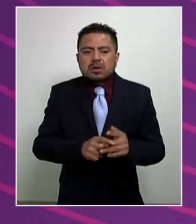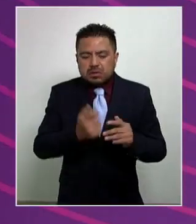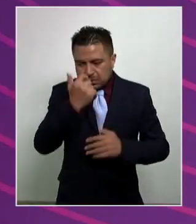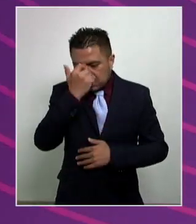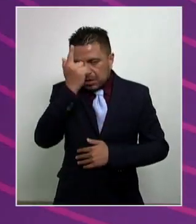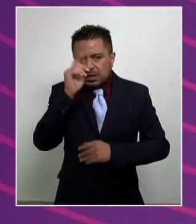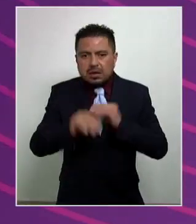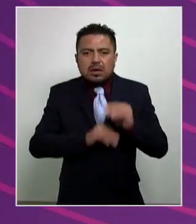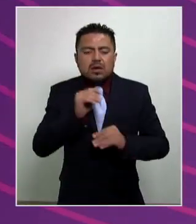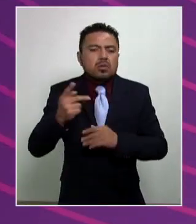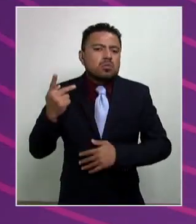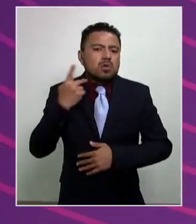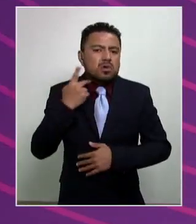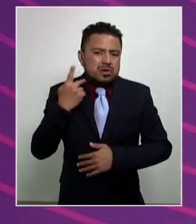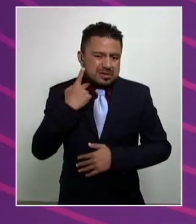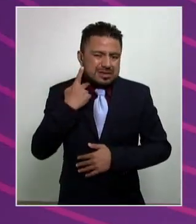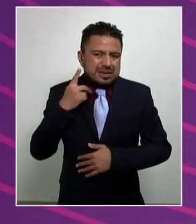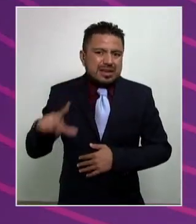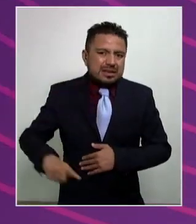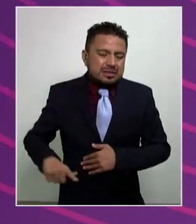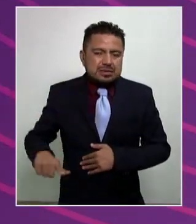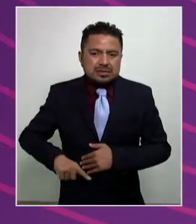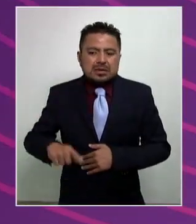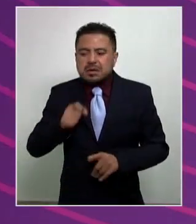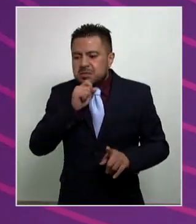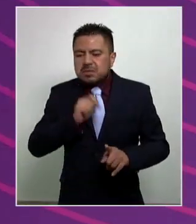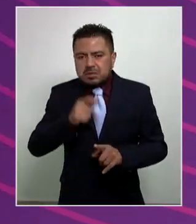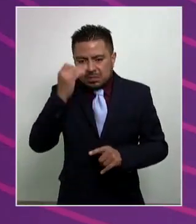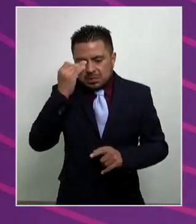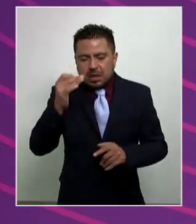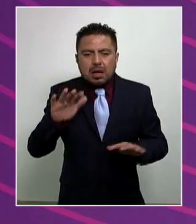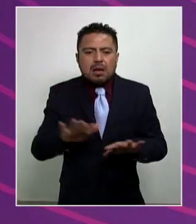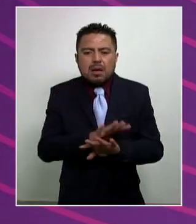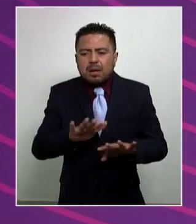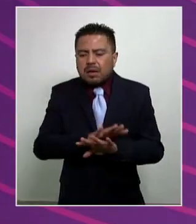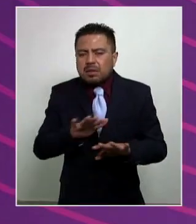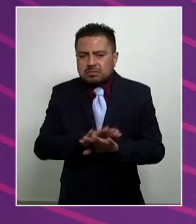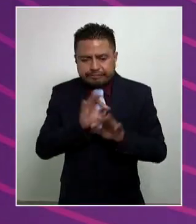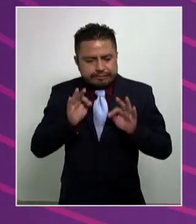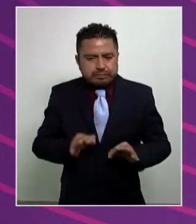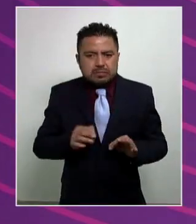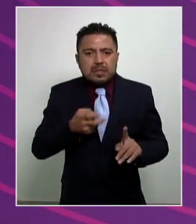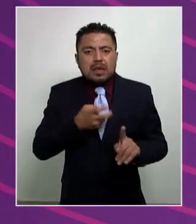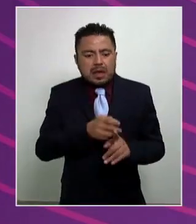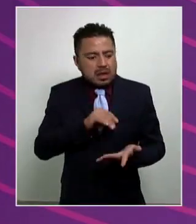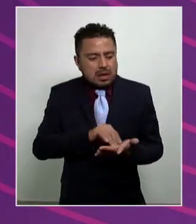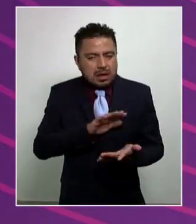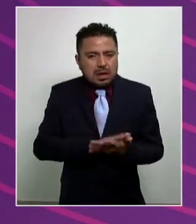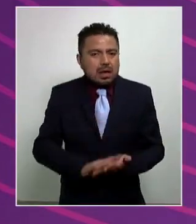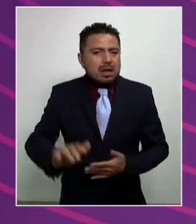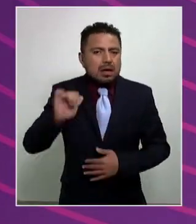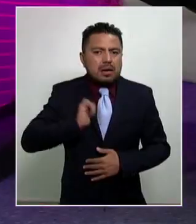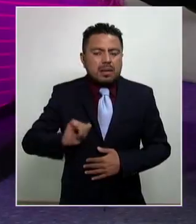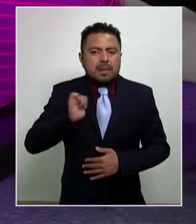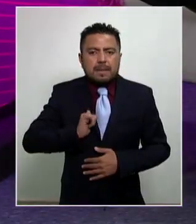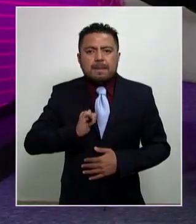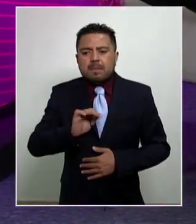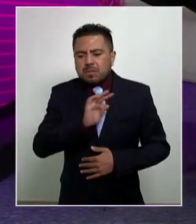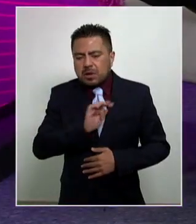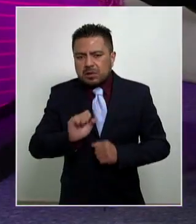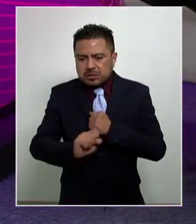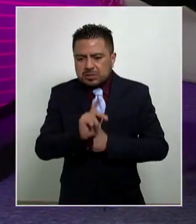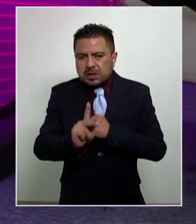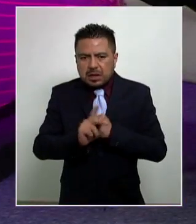creación y elaboración de políticas públicas, pero al mismo tiempo de cambios reales. Yo creo que si esto hubiera existido antes, si este país